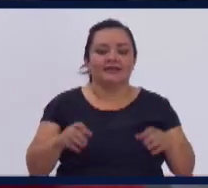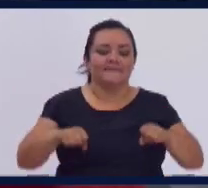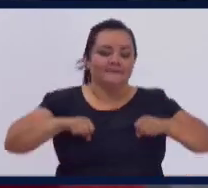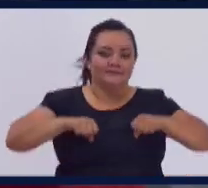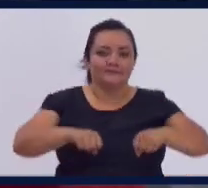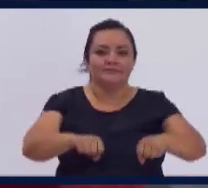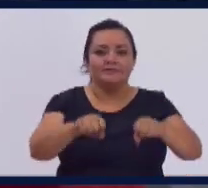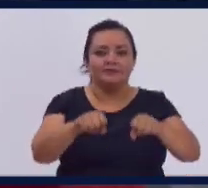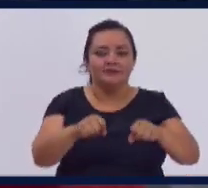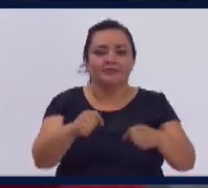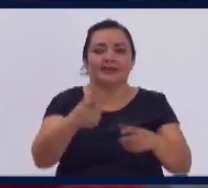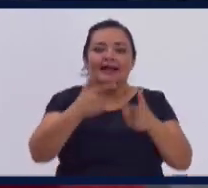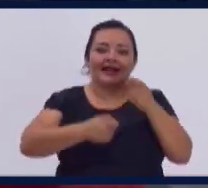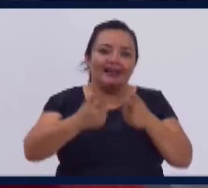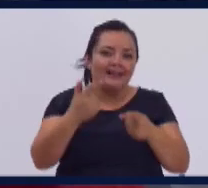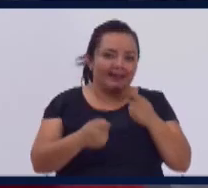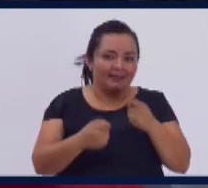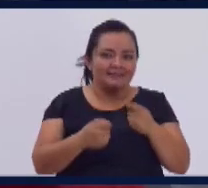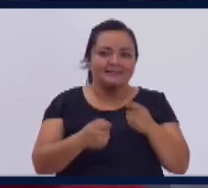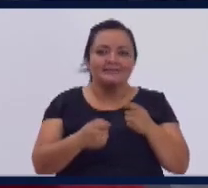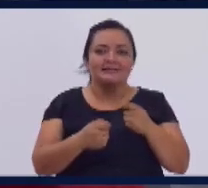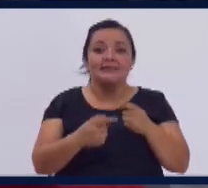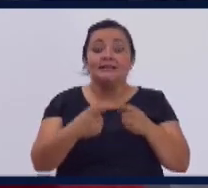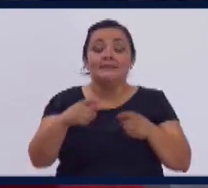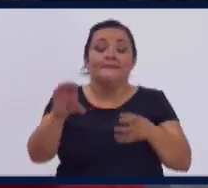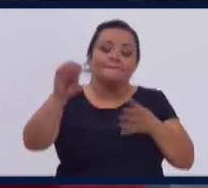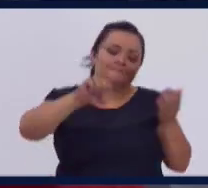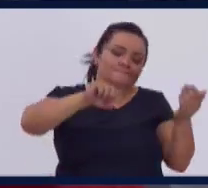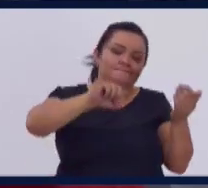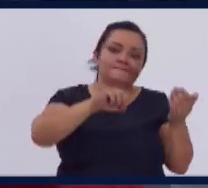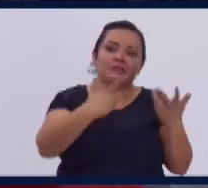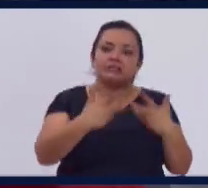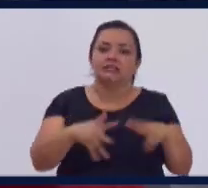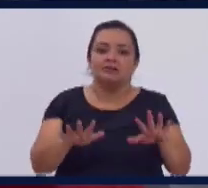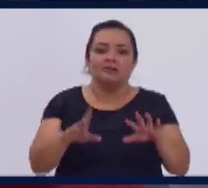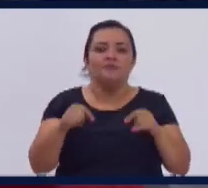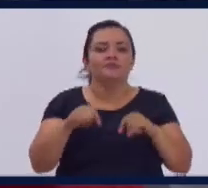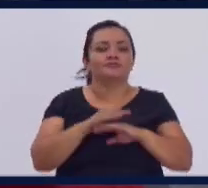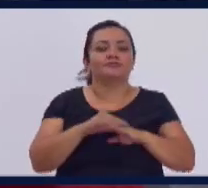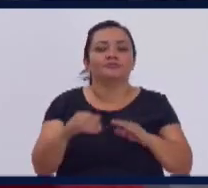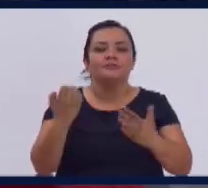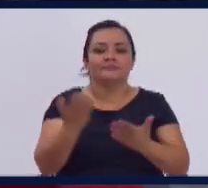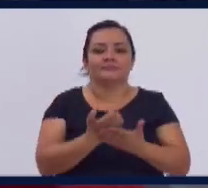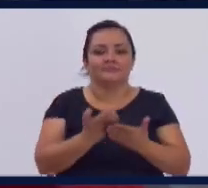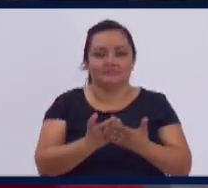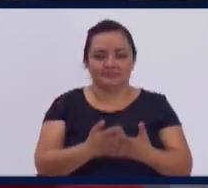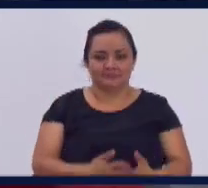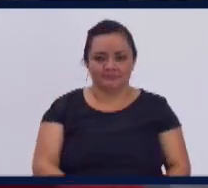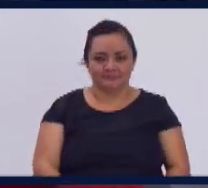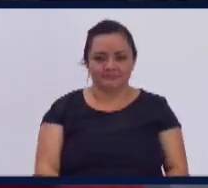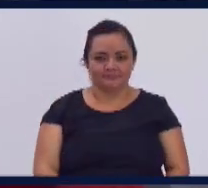llevamos leche, ya llevamos sacaleche, ya llevamos pachas, ya llevamos todo. Hoy le vamos a llevar evangelio.